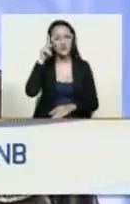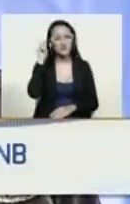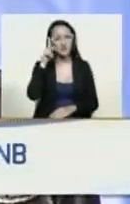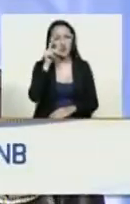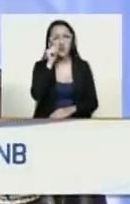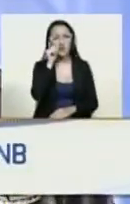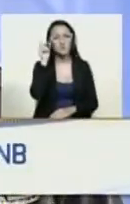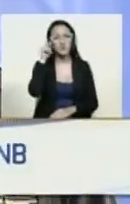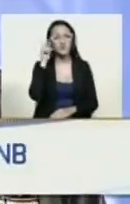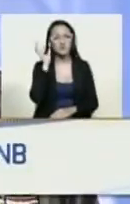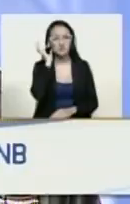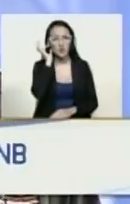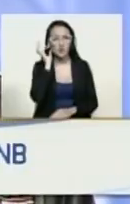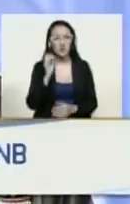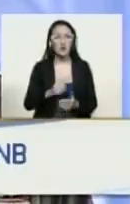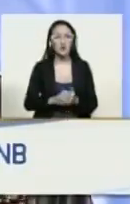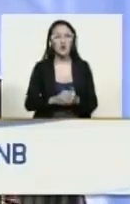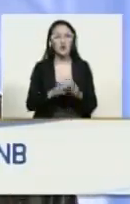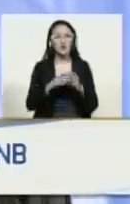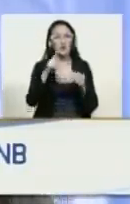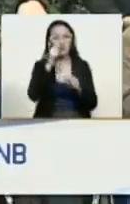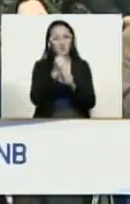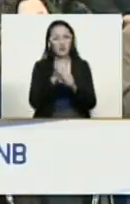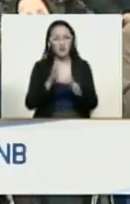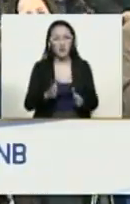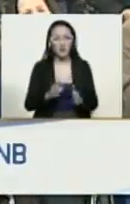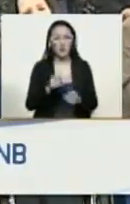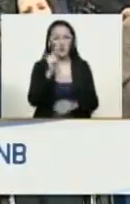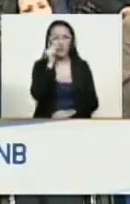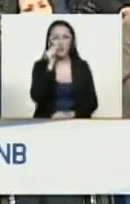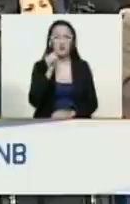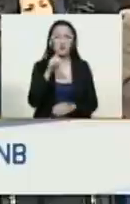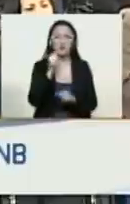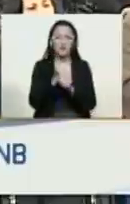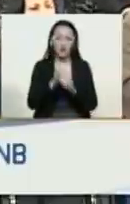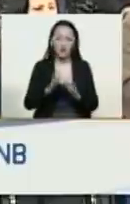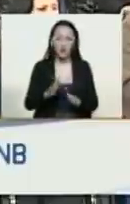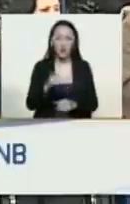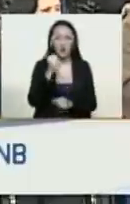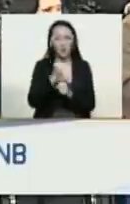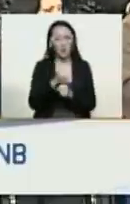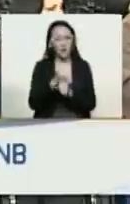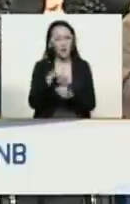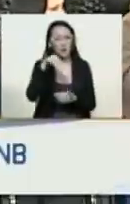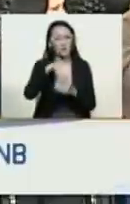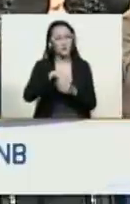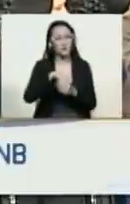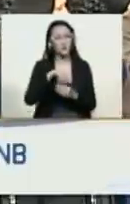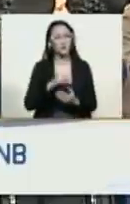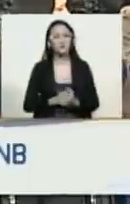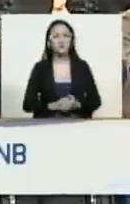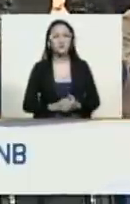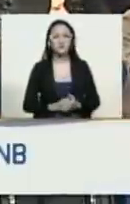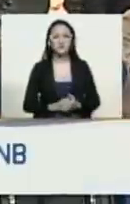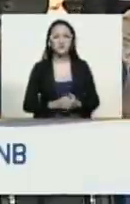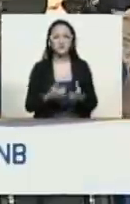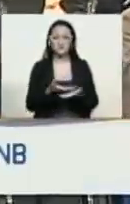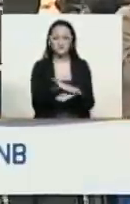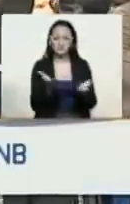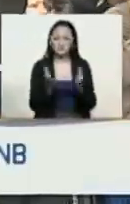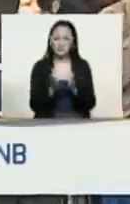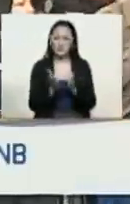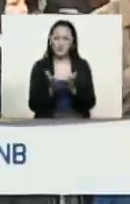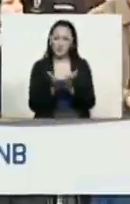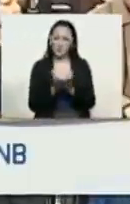las profesoras, a los trabajadores, trabajadoras, obreros, obreras, a los estudiantes,